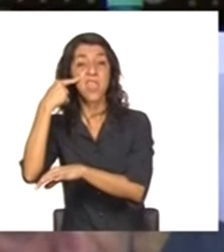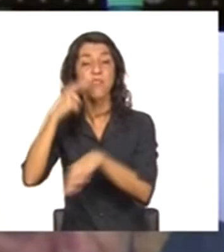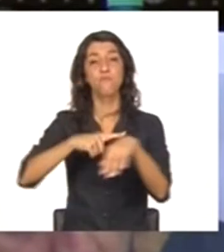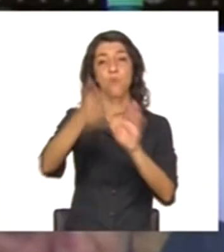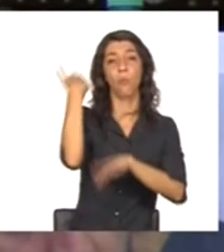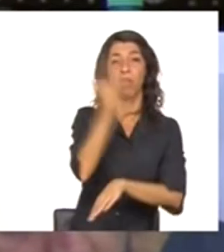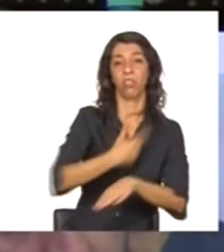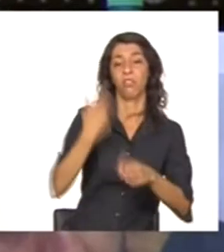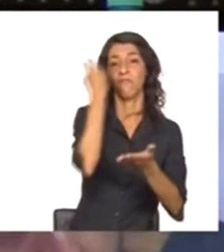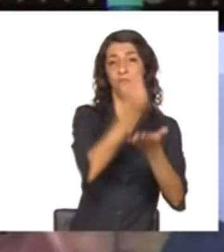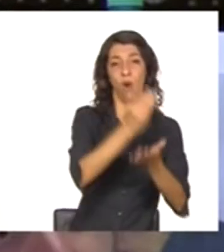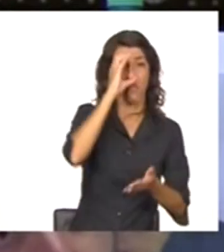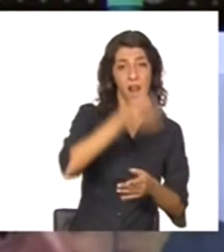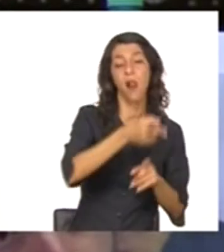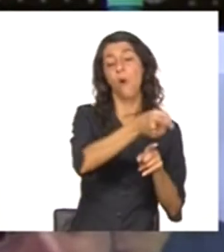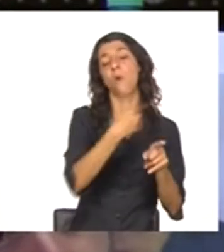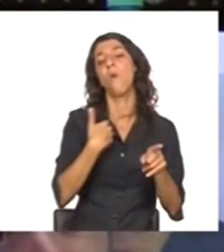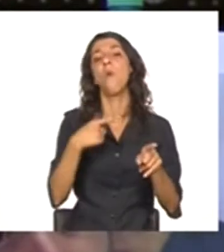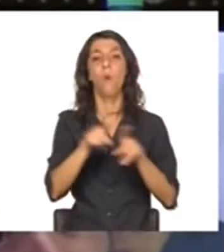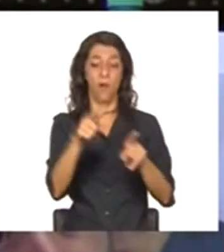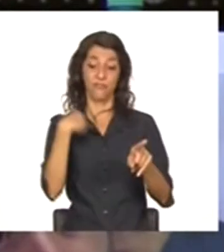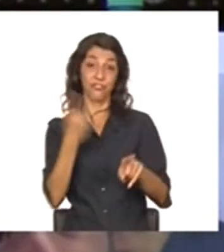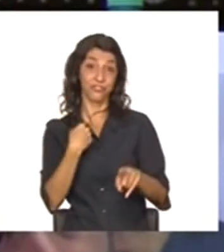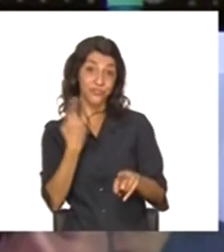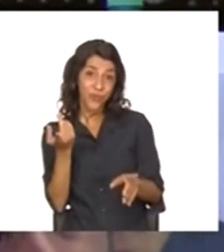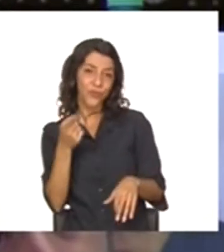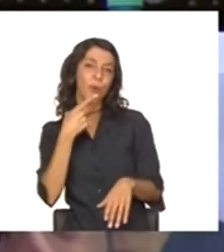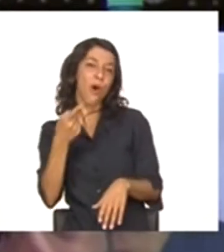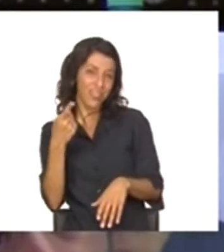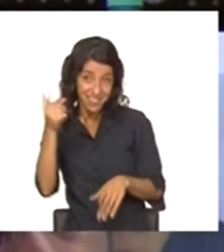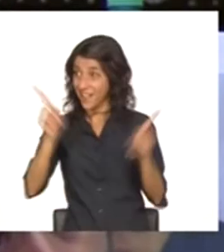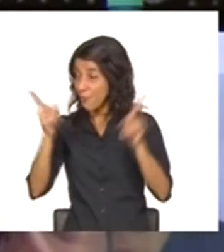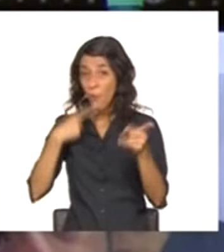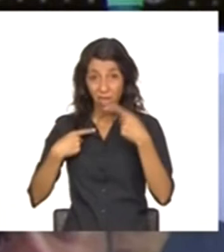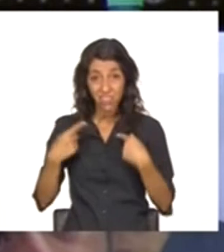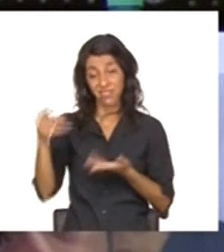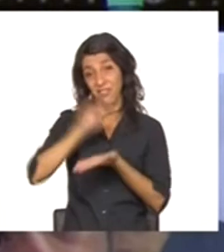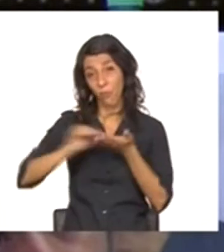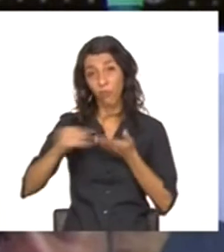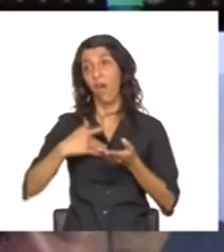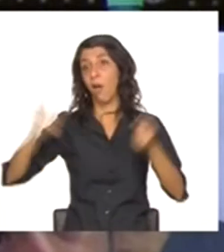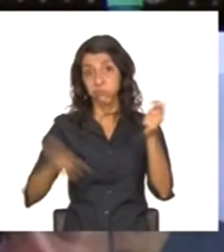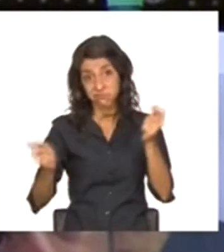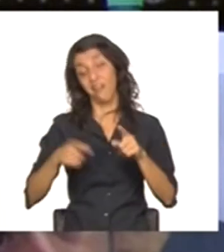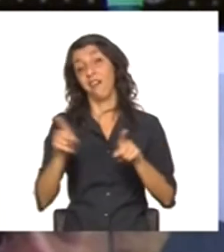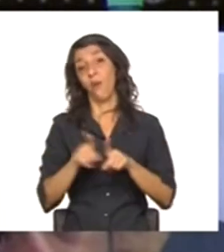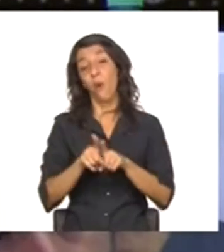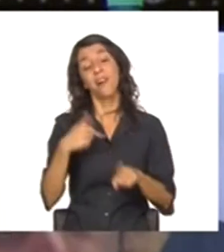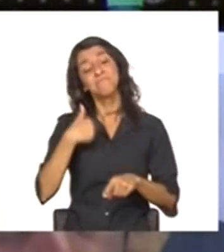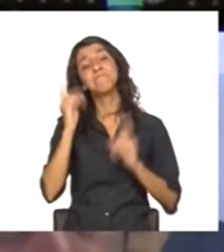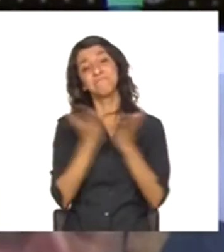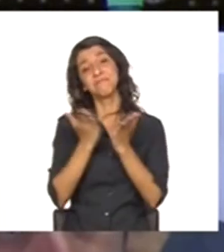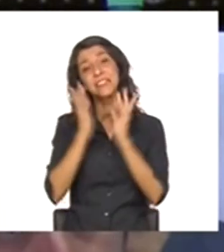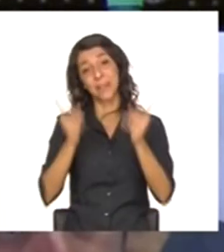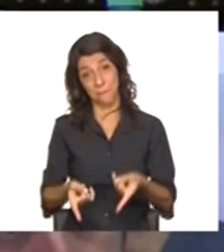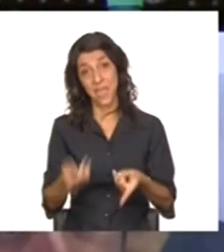porque los diputados piqueteros también podemos estudiar y hacer otras cosas. Y bueno, justo había una lista que me hace recordar mucho este